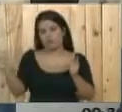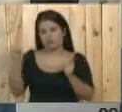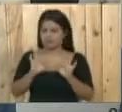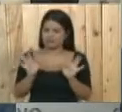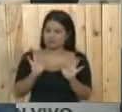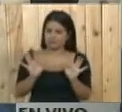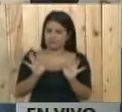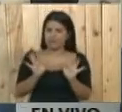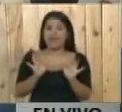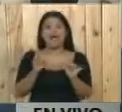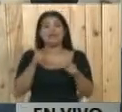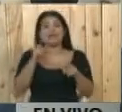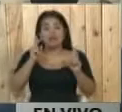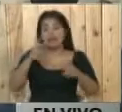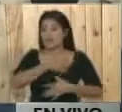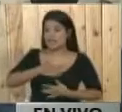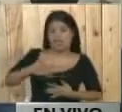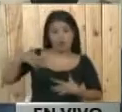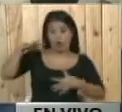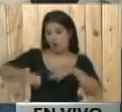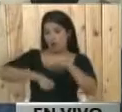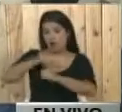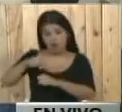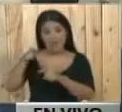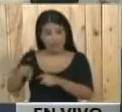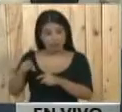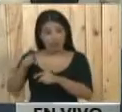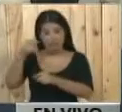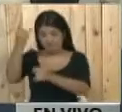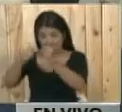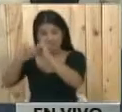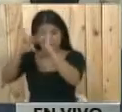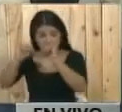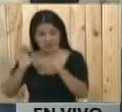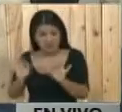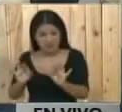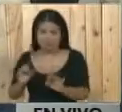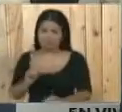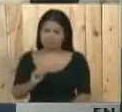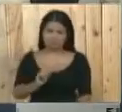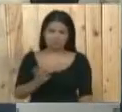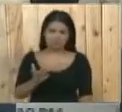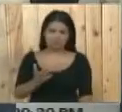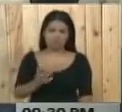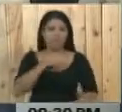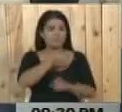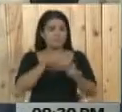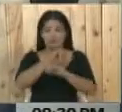capitalista no es el que va a llevar a la felicidad a la humanidad. Estoy hablando como humanidad,